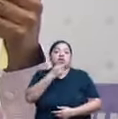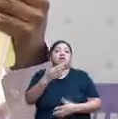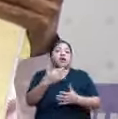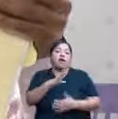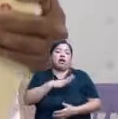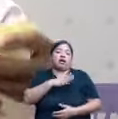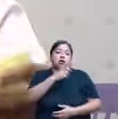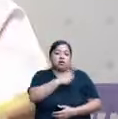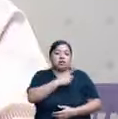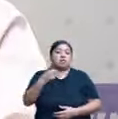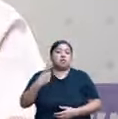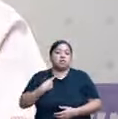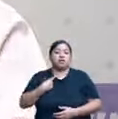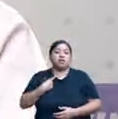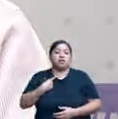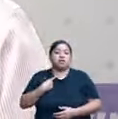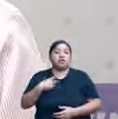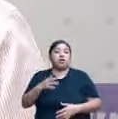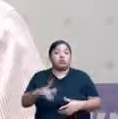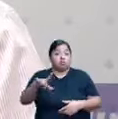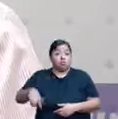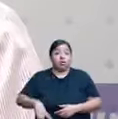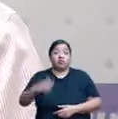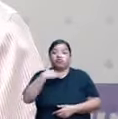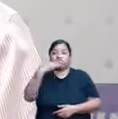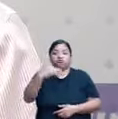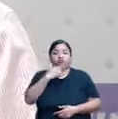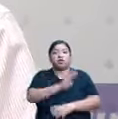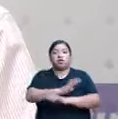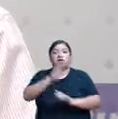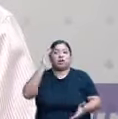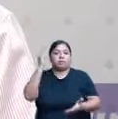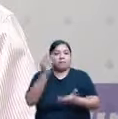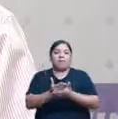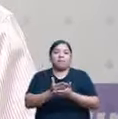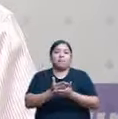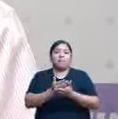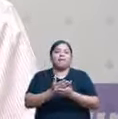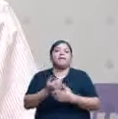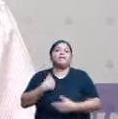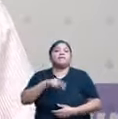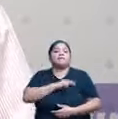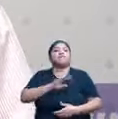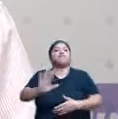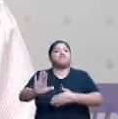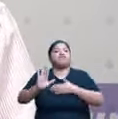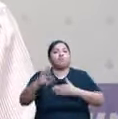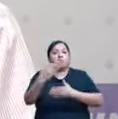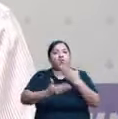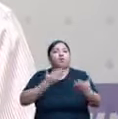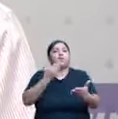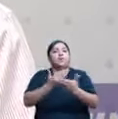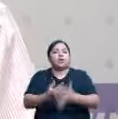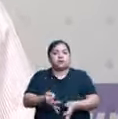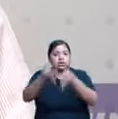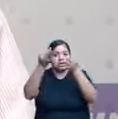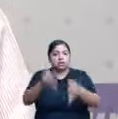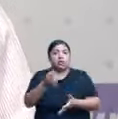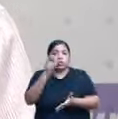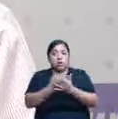endeudado. No más gobiernos corruptos. Aquí hemos hablado de propuestas concretas y viables, las cuales no son simples